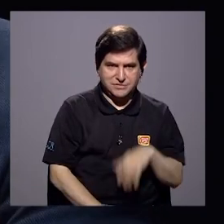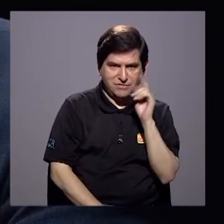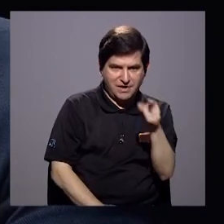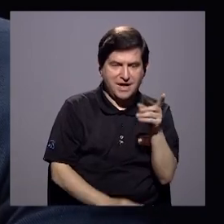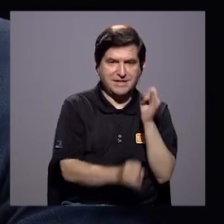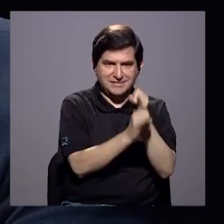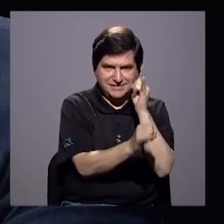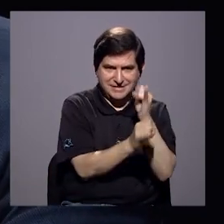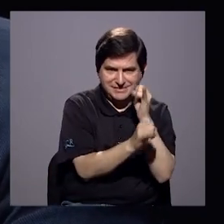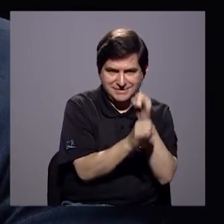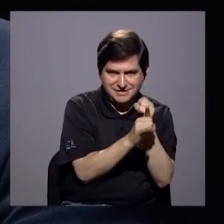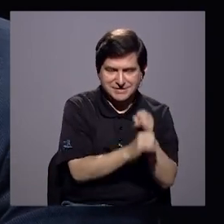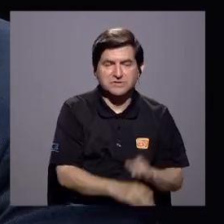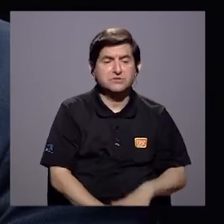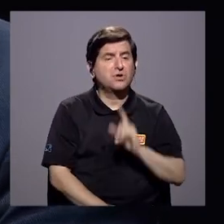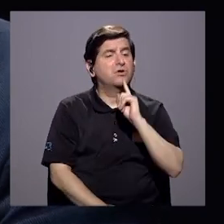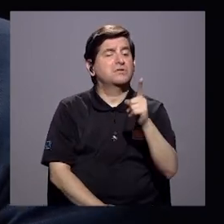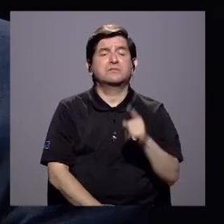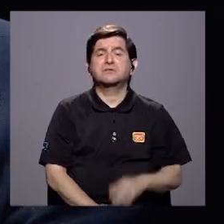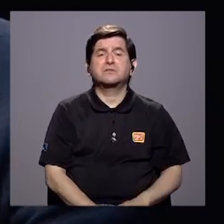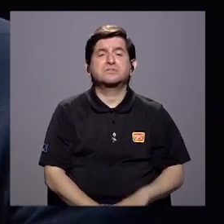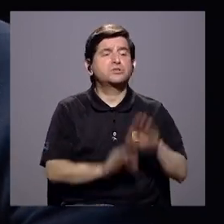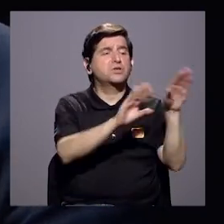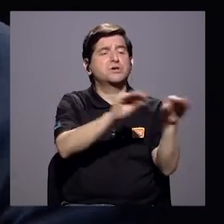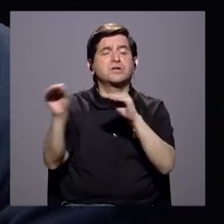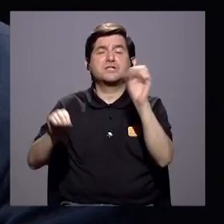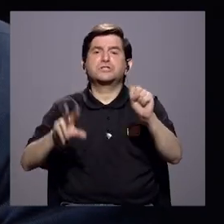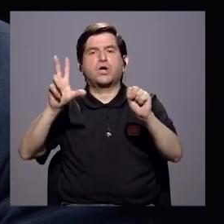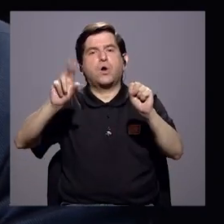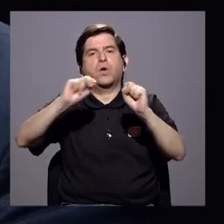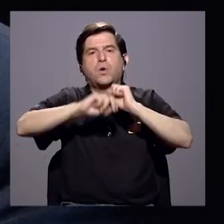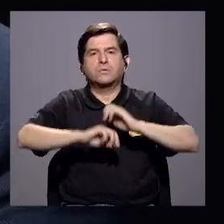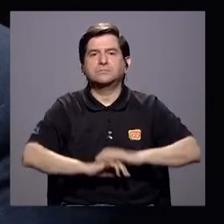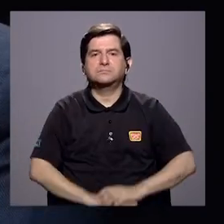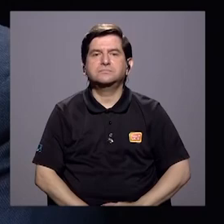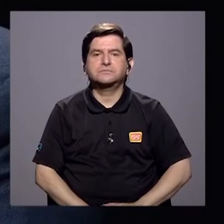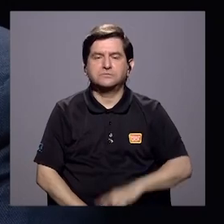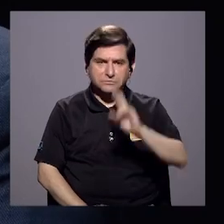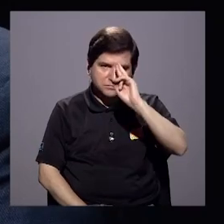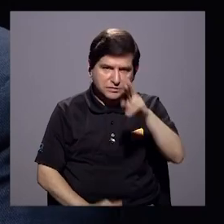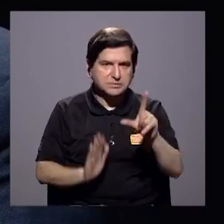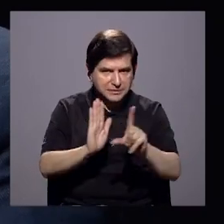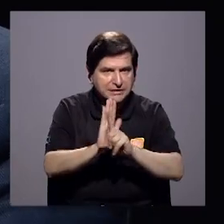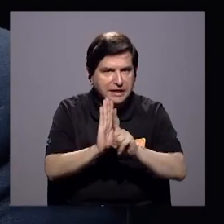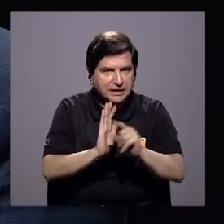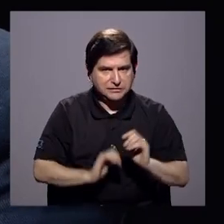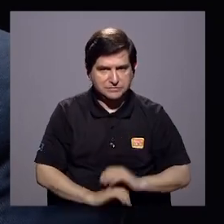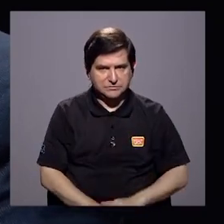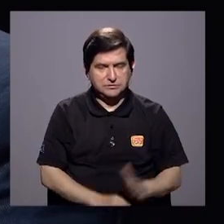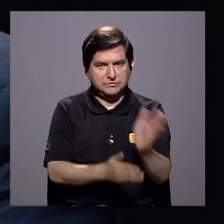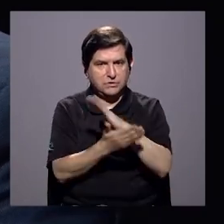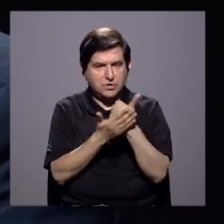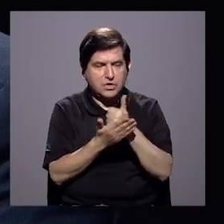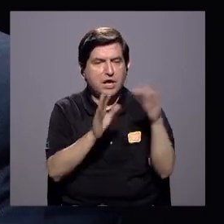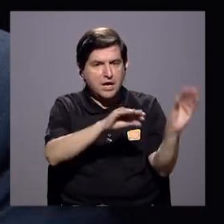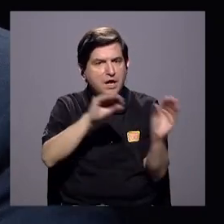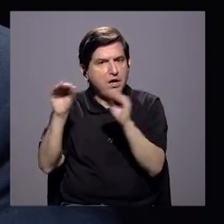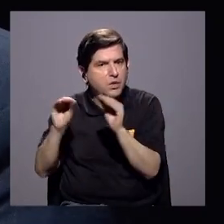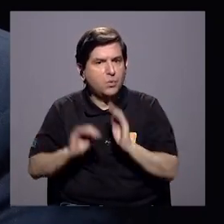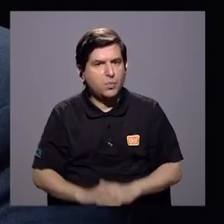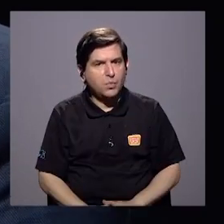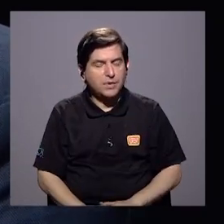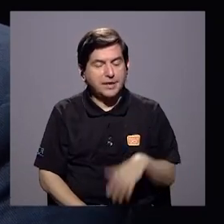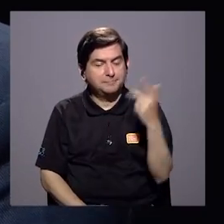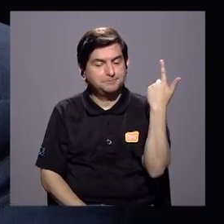estas entidades las que van a decir si lo transfieren o no lo transfieren respetando la ley y si hay alguna que lo transfirió